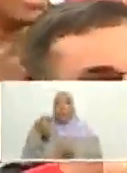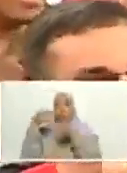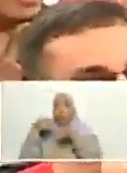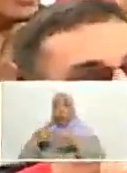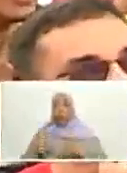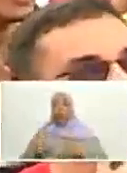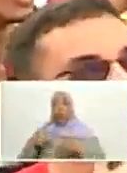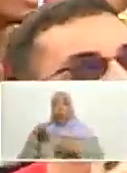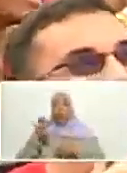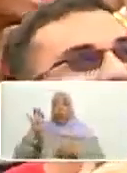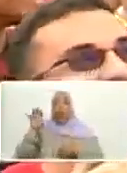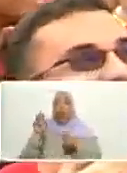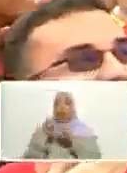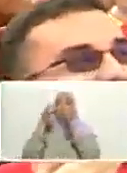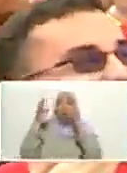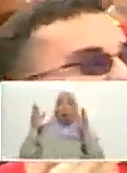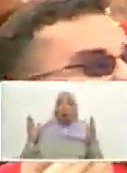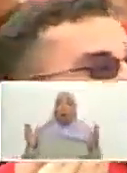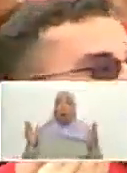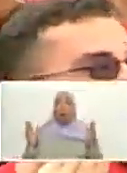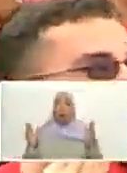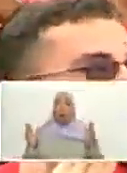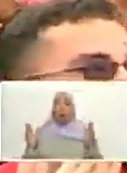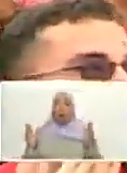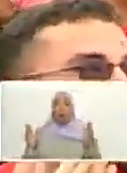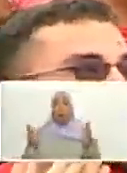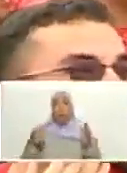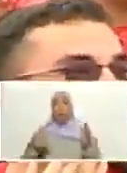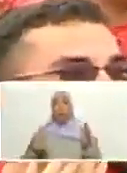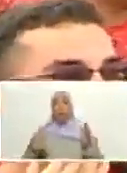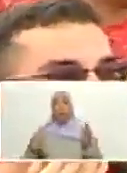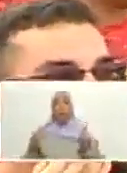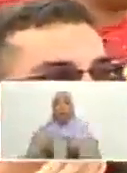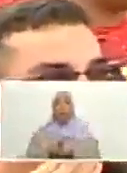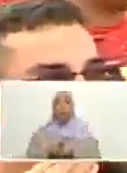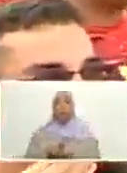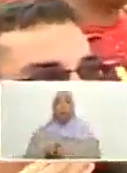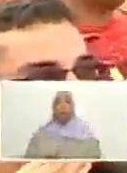consolidar la patria grande. Por eso desde aquí